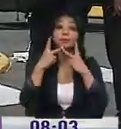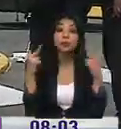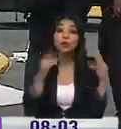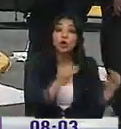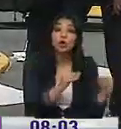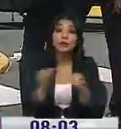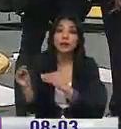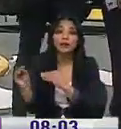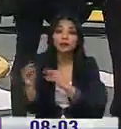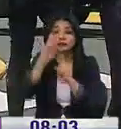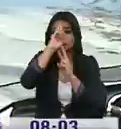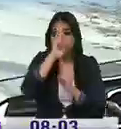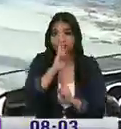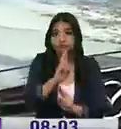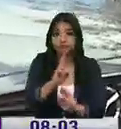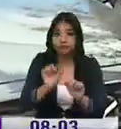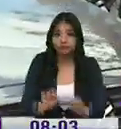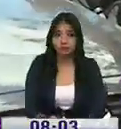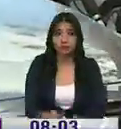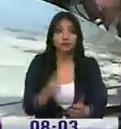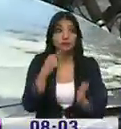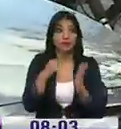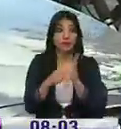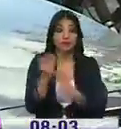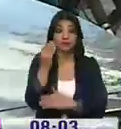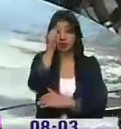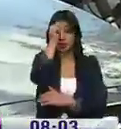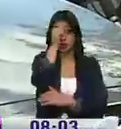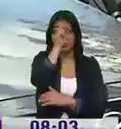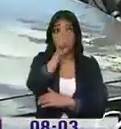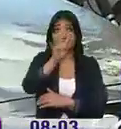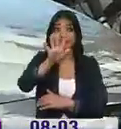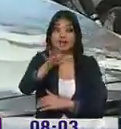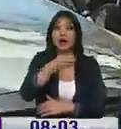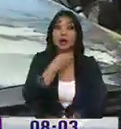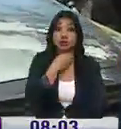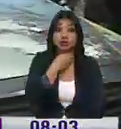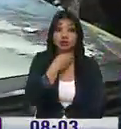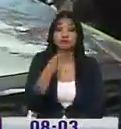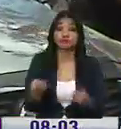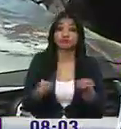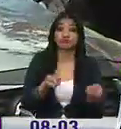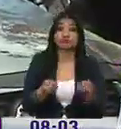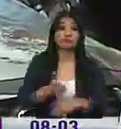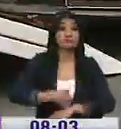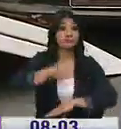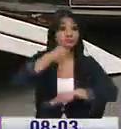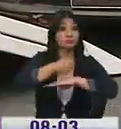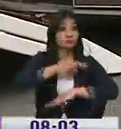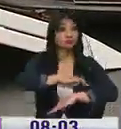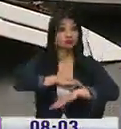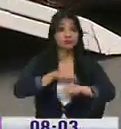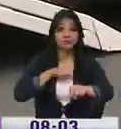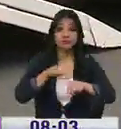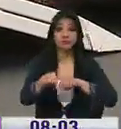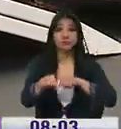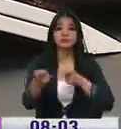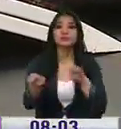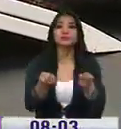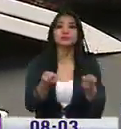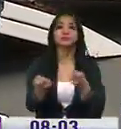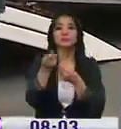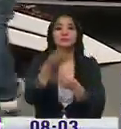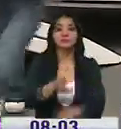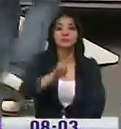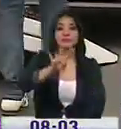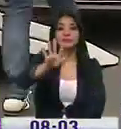ciudad. En un operativo realizado el domingo 25 de agosto, la Agencia Metropolitana de Tránsito informó que